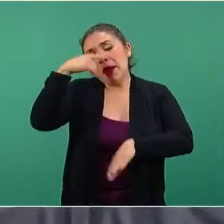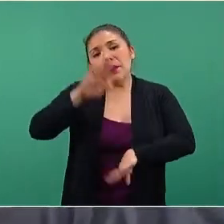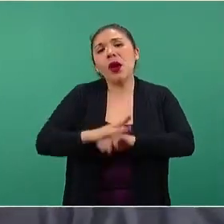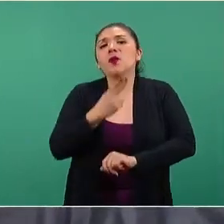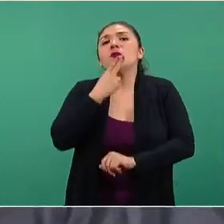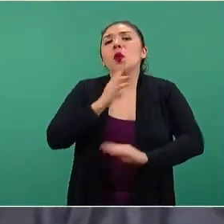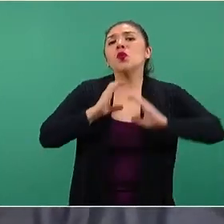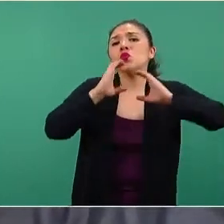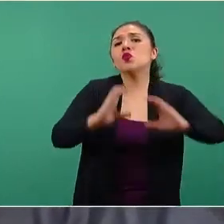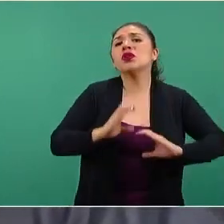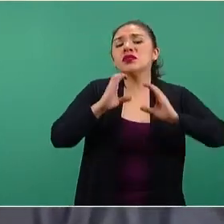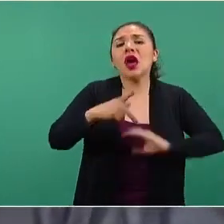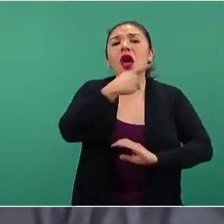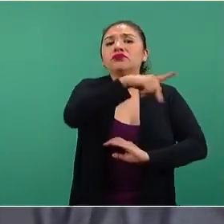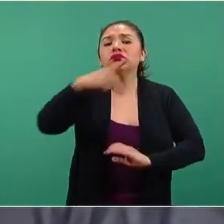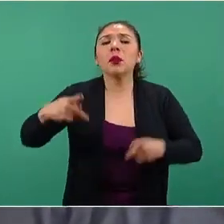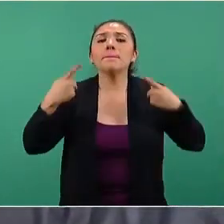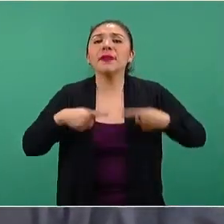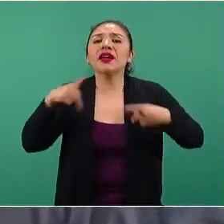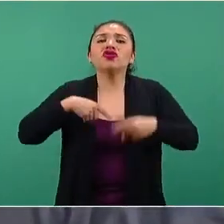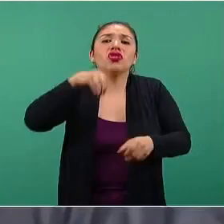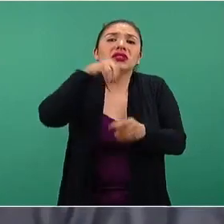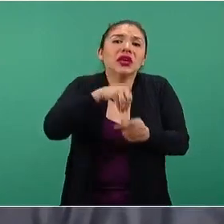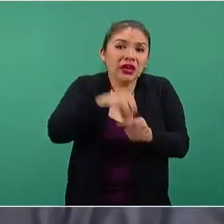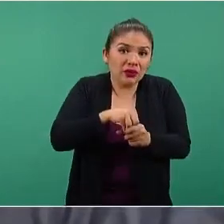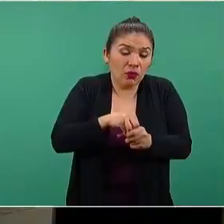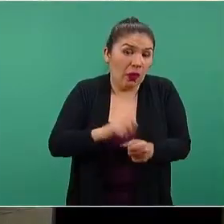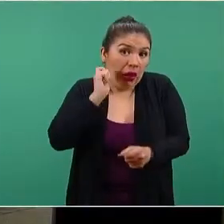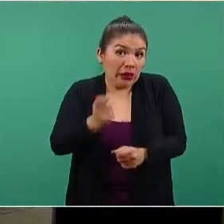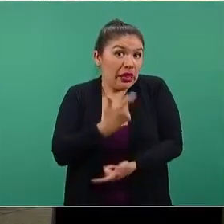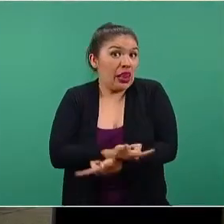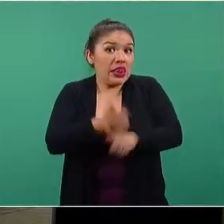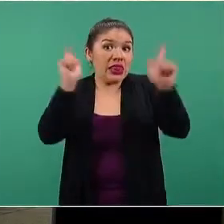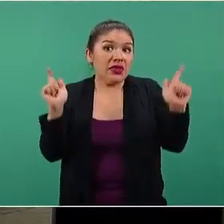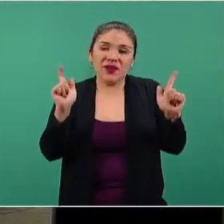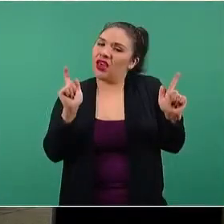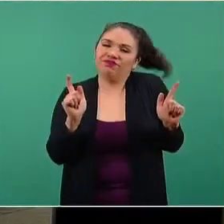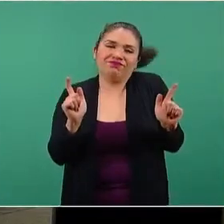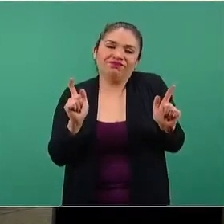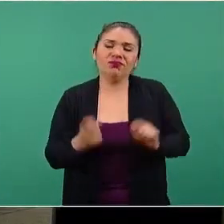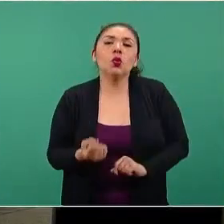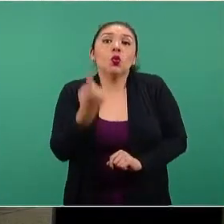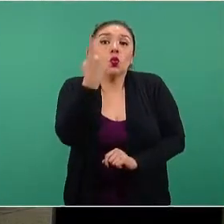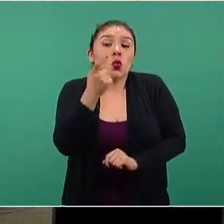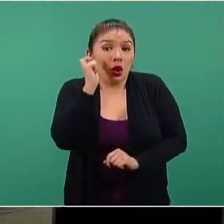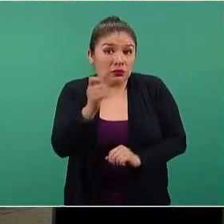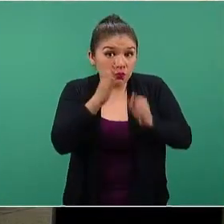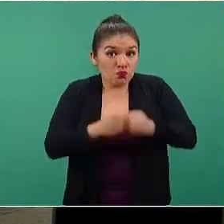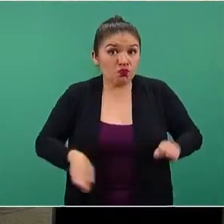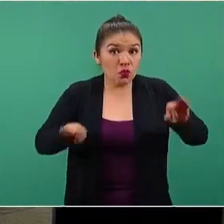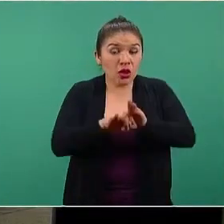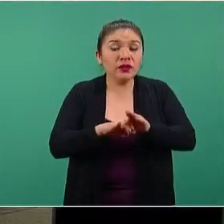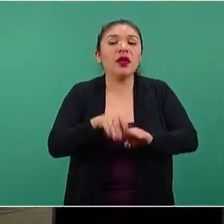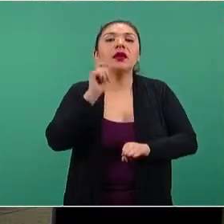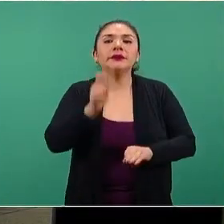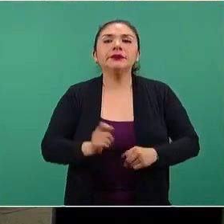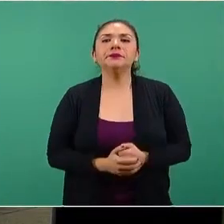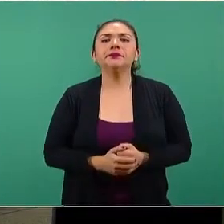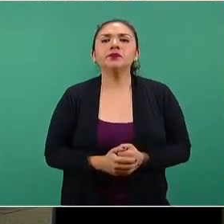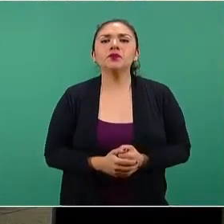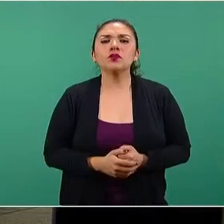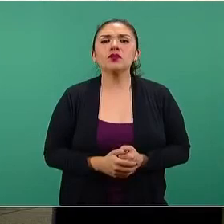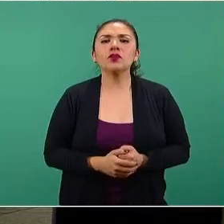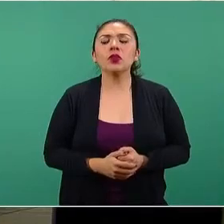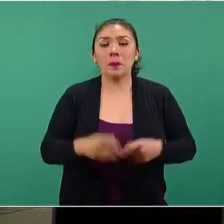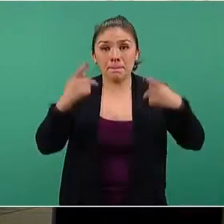la confidencialidad de las personas. No son cualquier base de datos. Uno de los elementos cruciales es cuando se